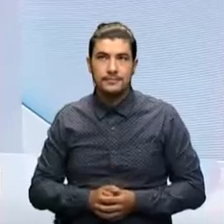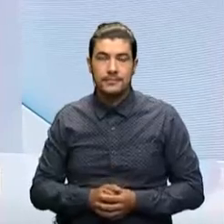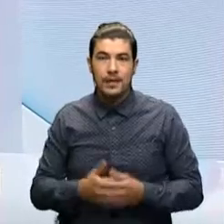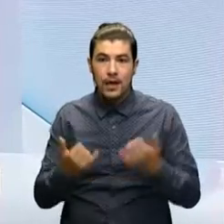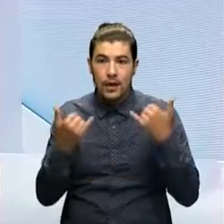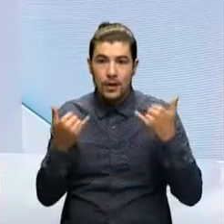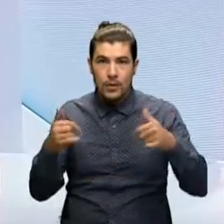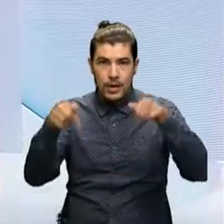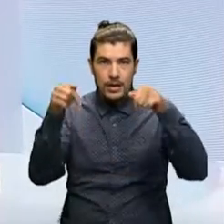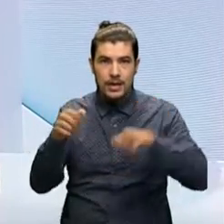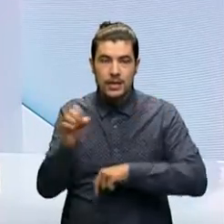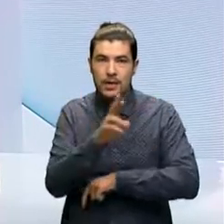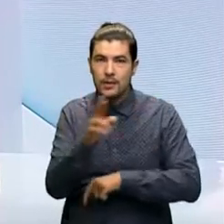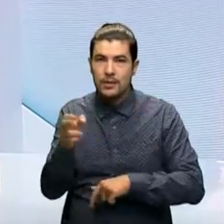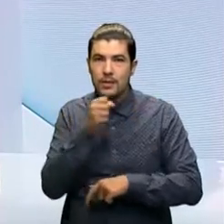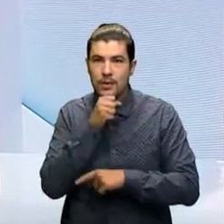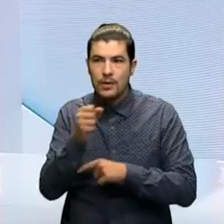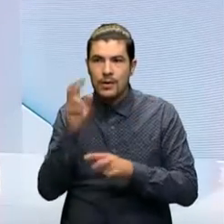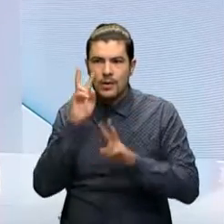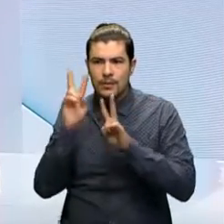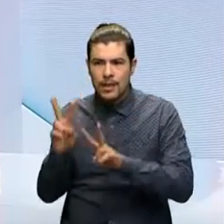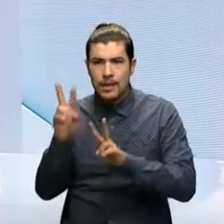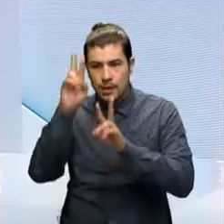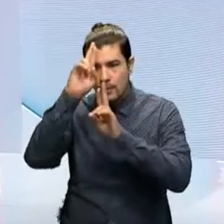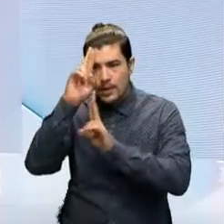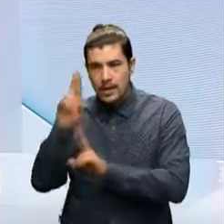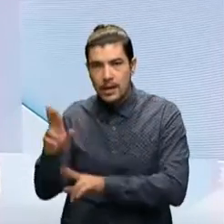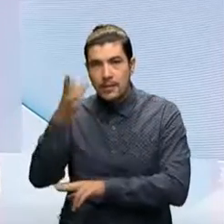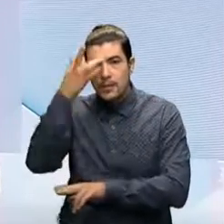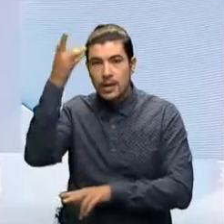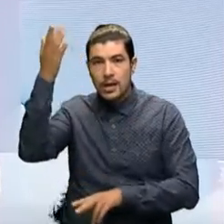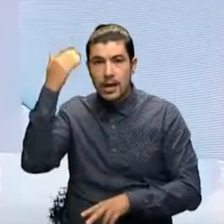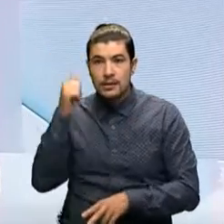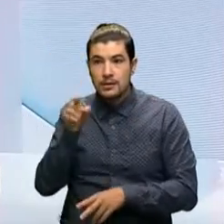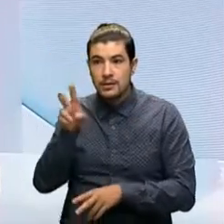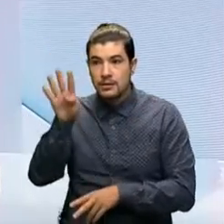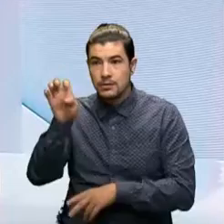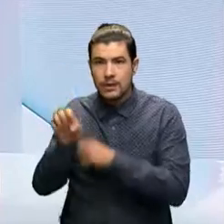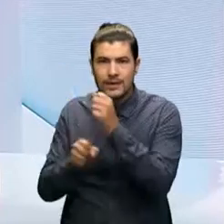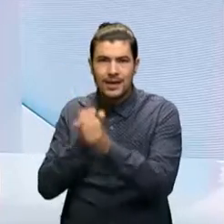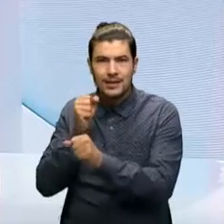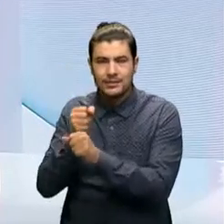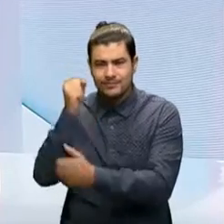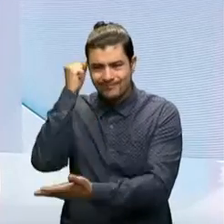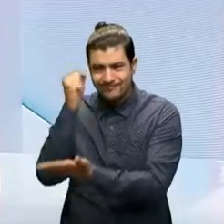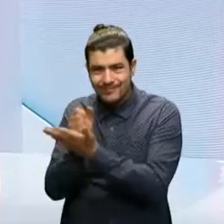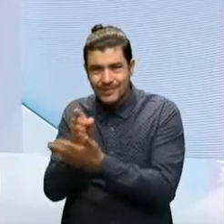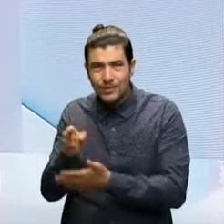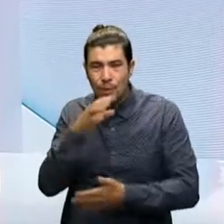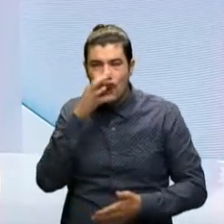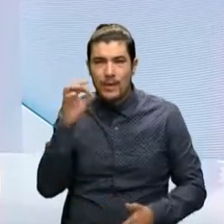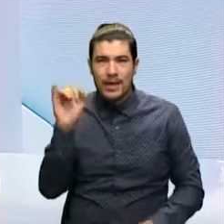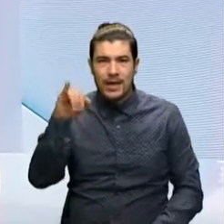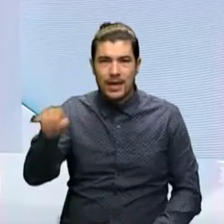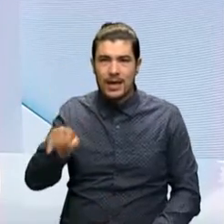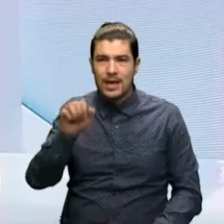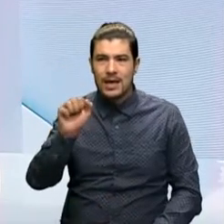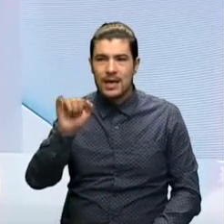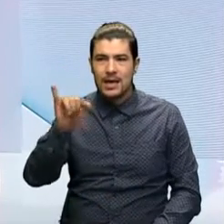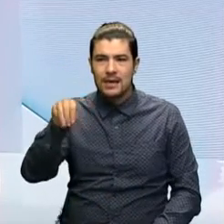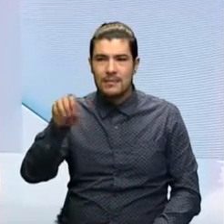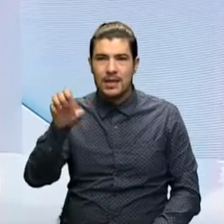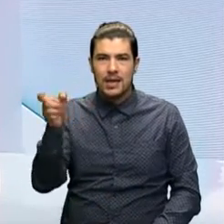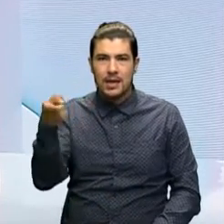y hoy en oriente noticia se rinde un homenaje porque hace 19 años fue el asesinato de jaime garzón personaje que